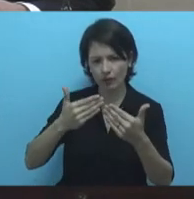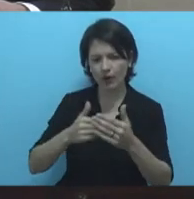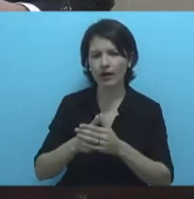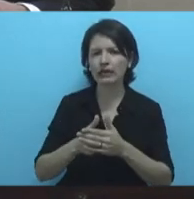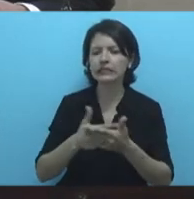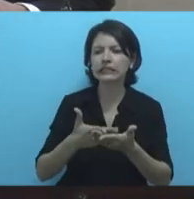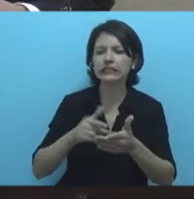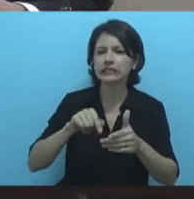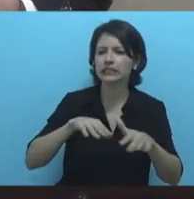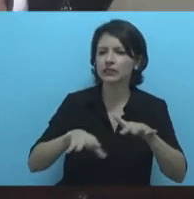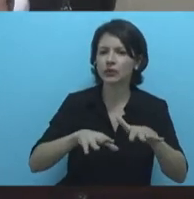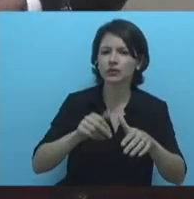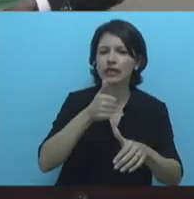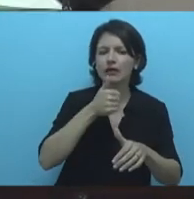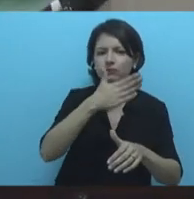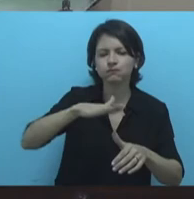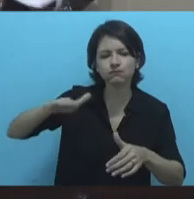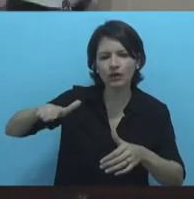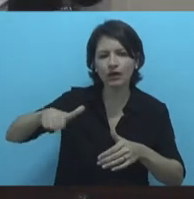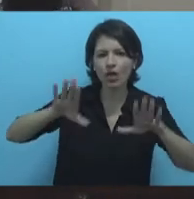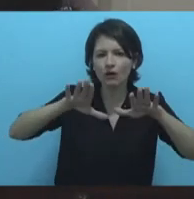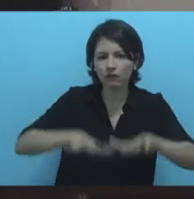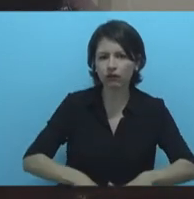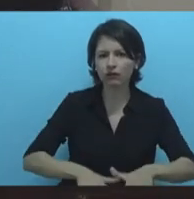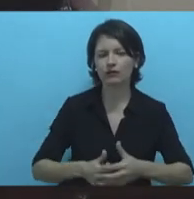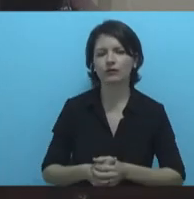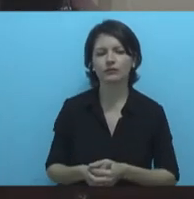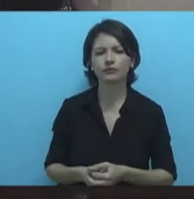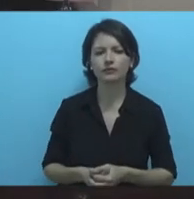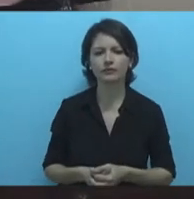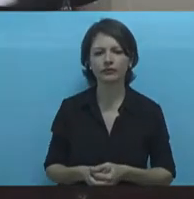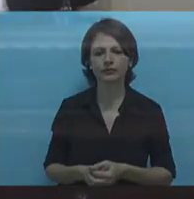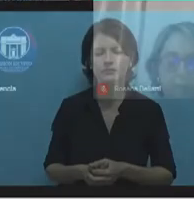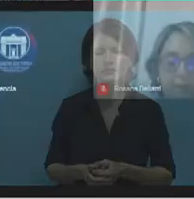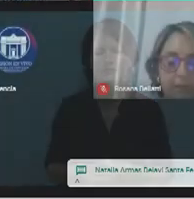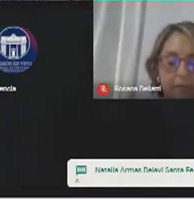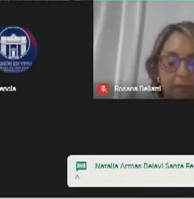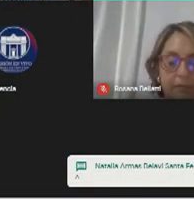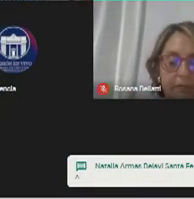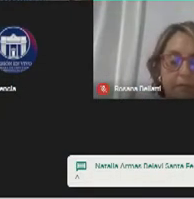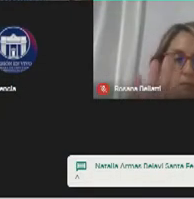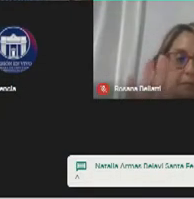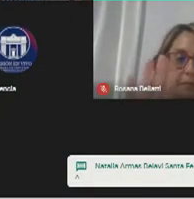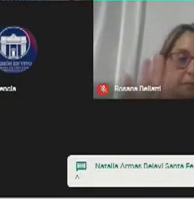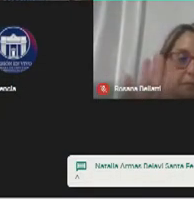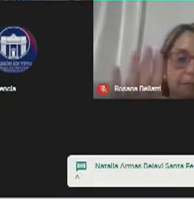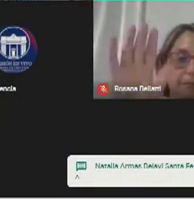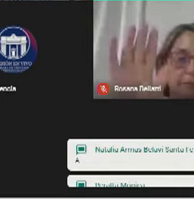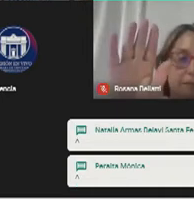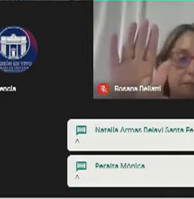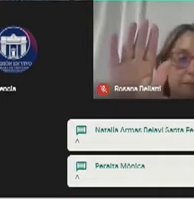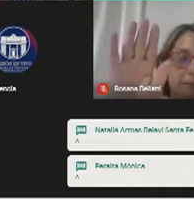del agua del río paraná la consideración del proyecto de comunicación aprobado